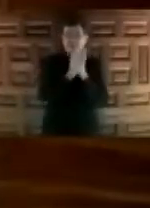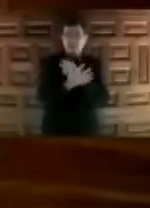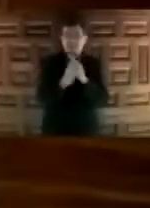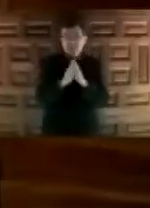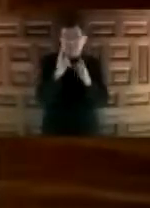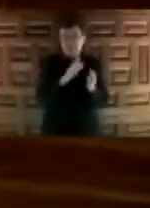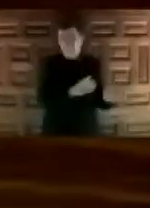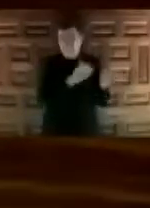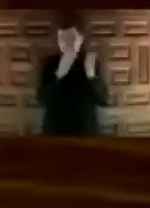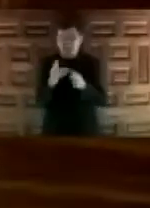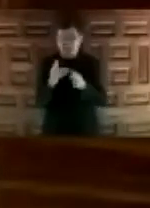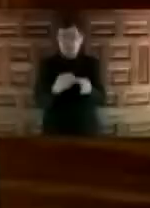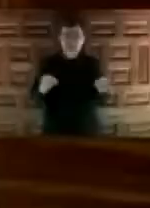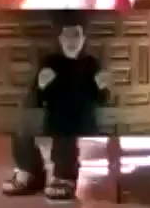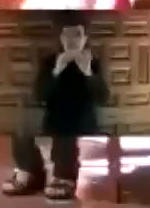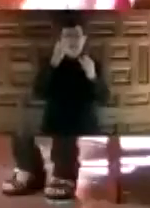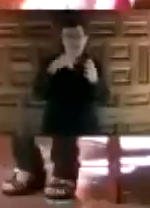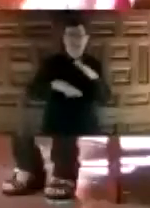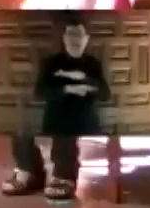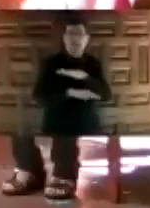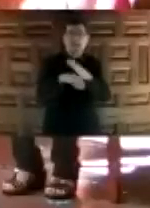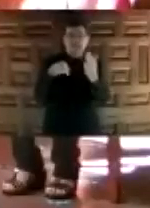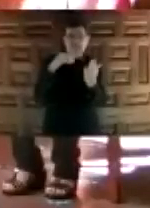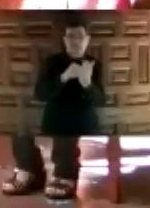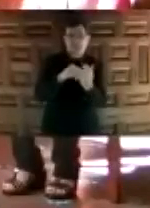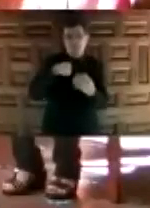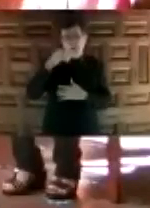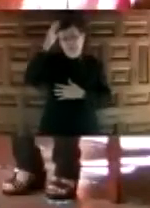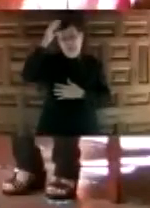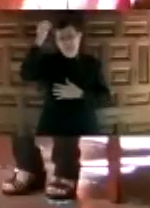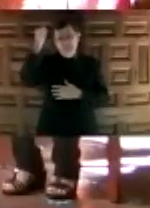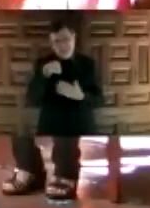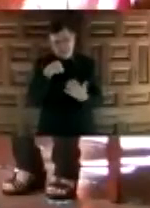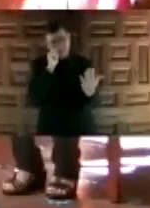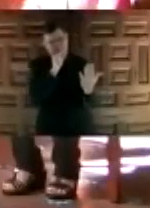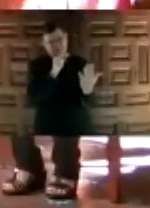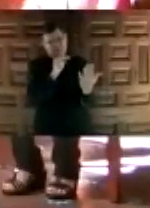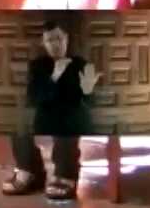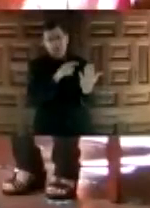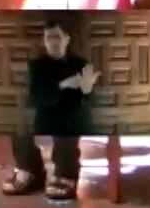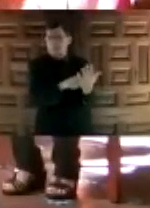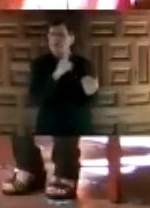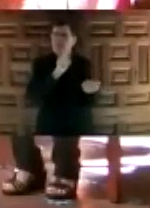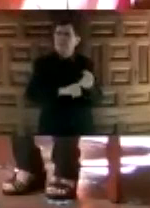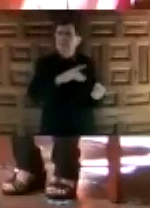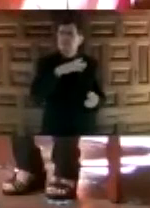un paso importante para el aterrizaje. Yo esta concepción la veo como una